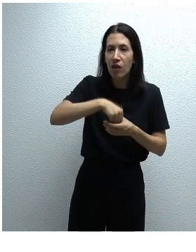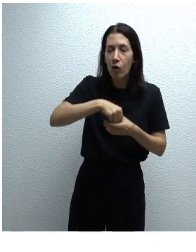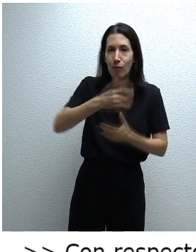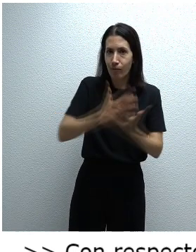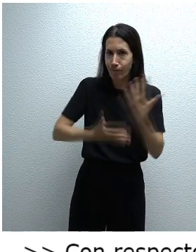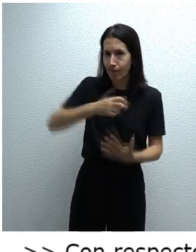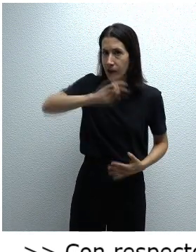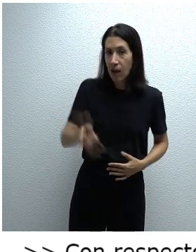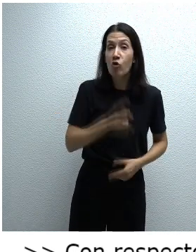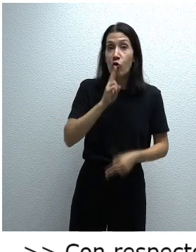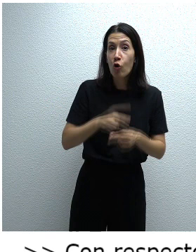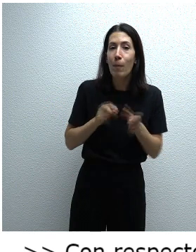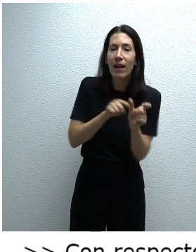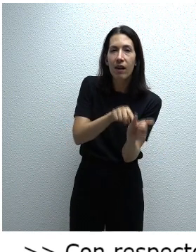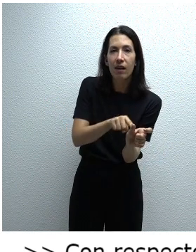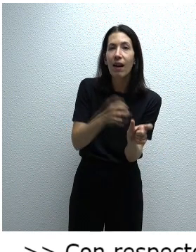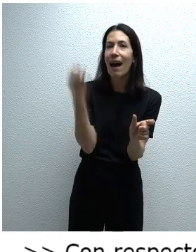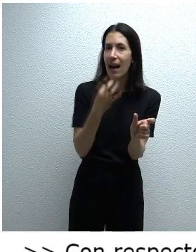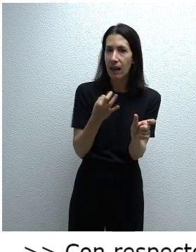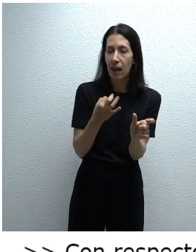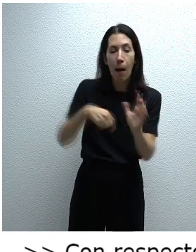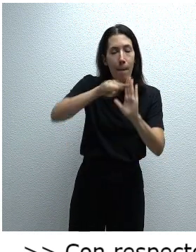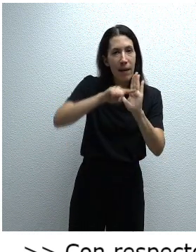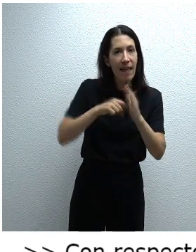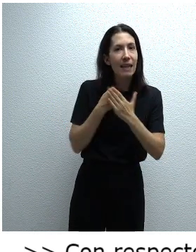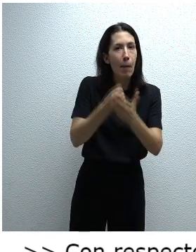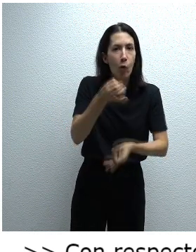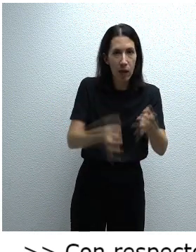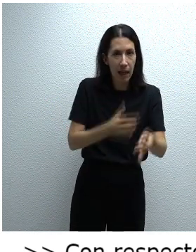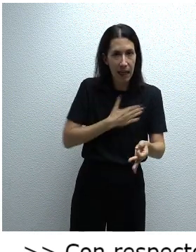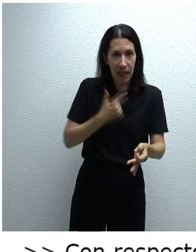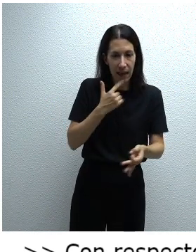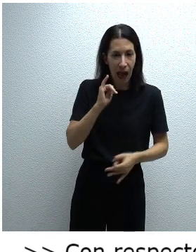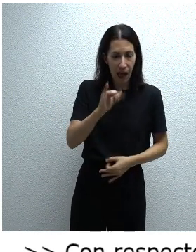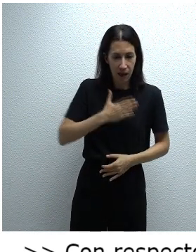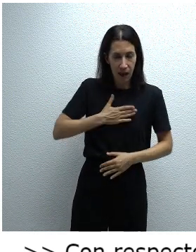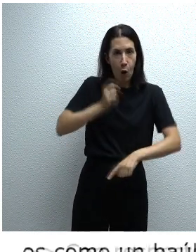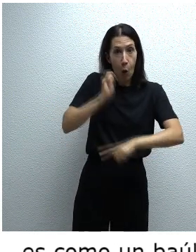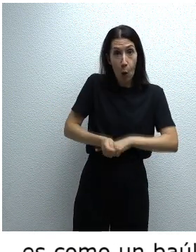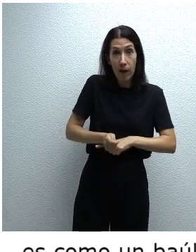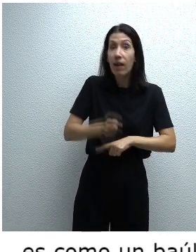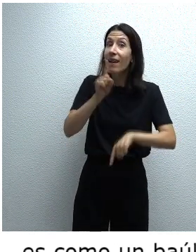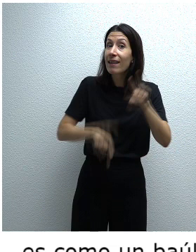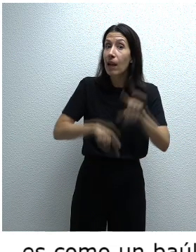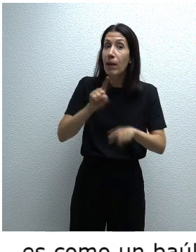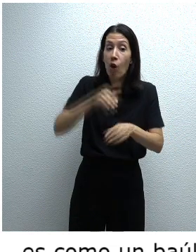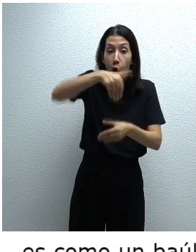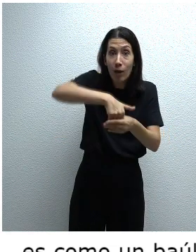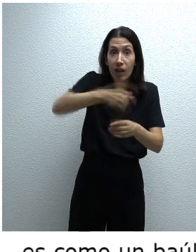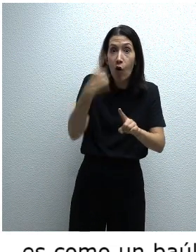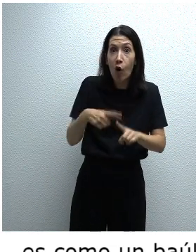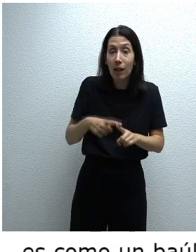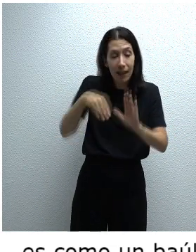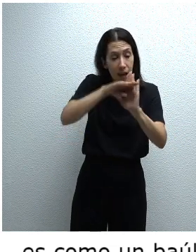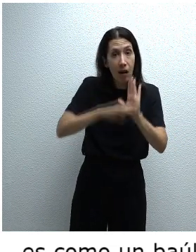Es el nombre que se le da a las medidas de apoyo judiciales a las que puede disponer un juez. Y la curatela, dependiendo de su contenido,